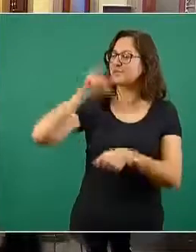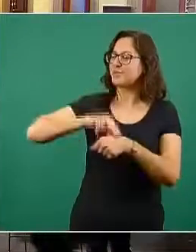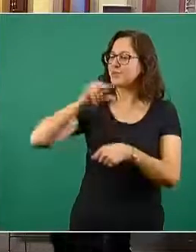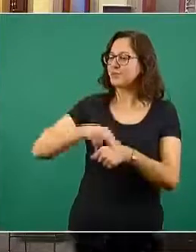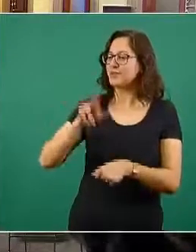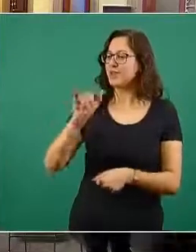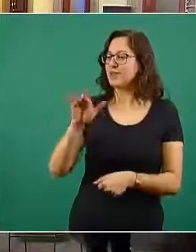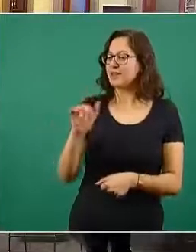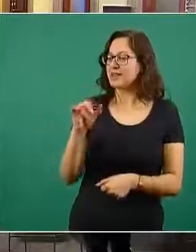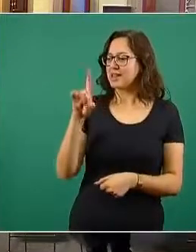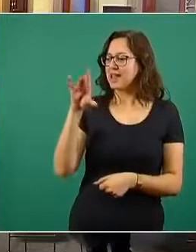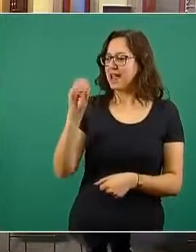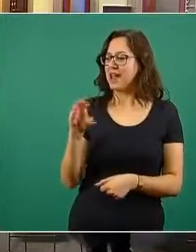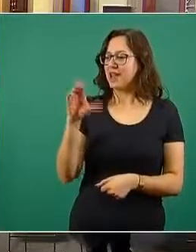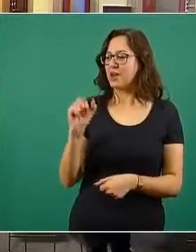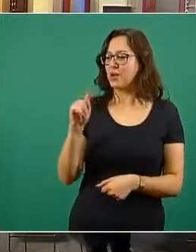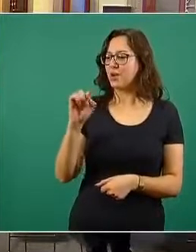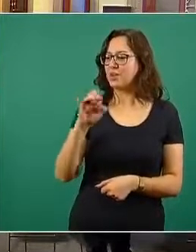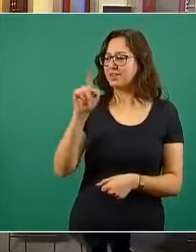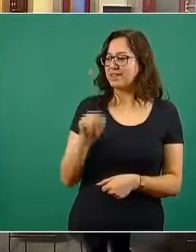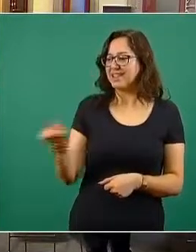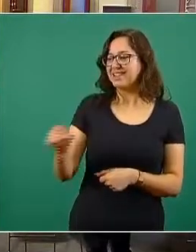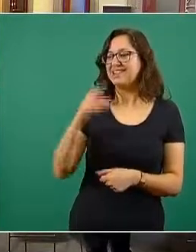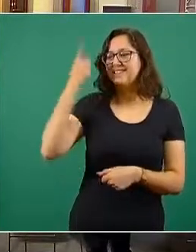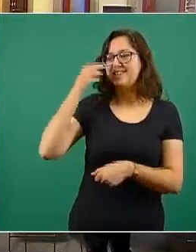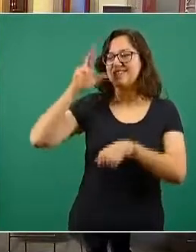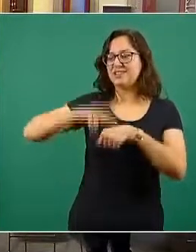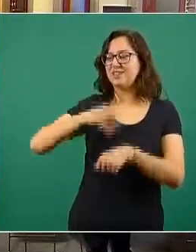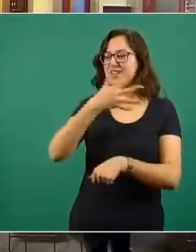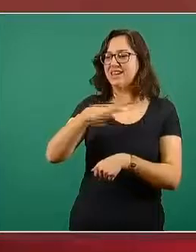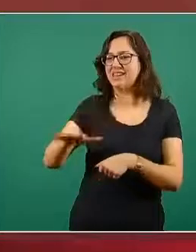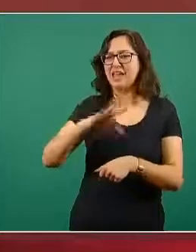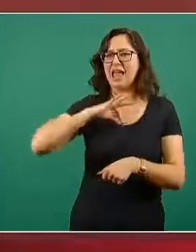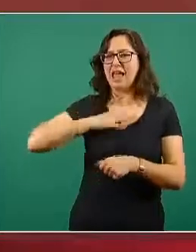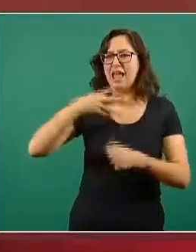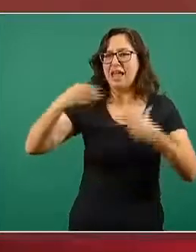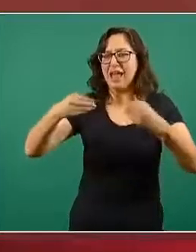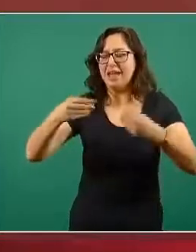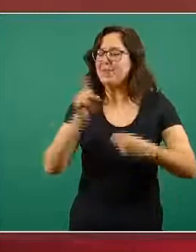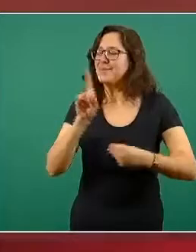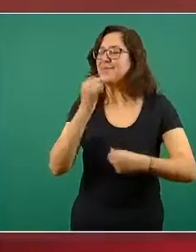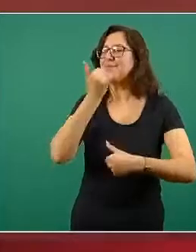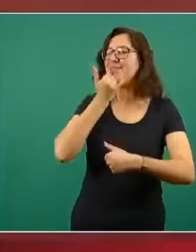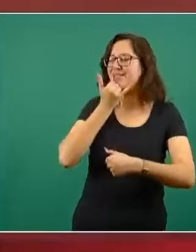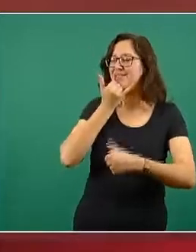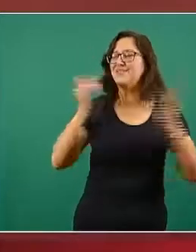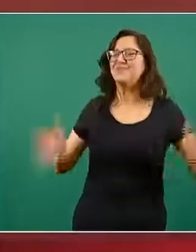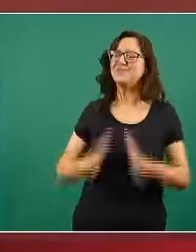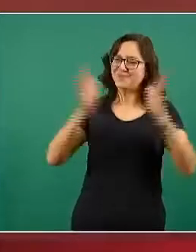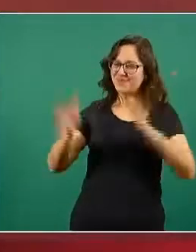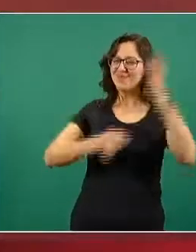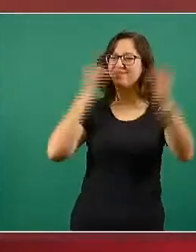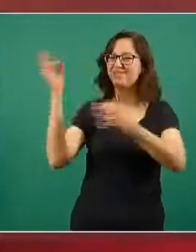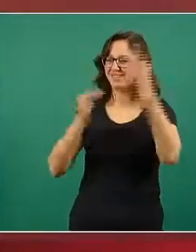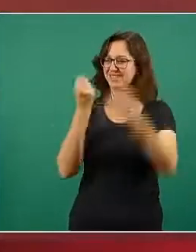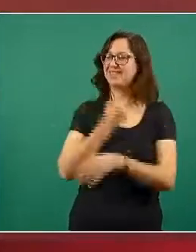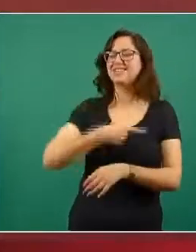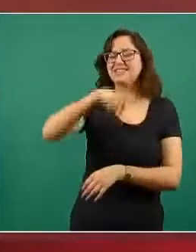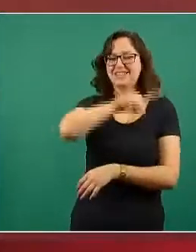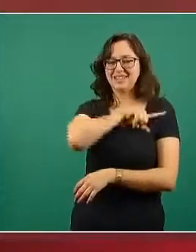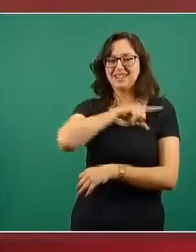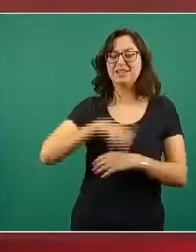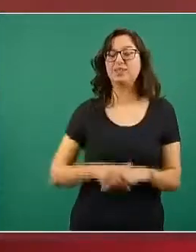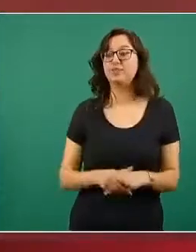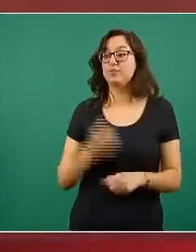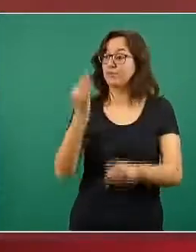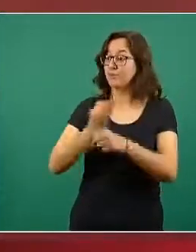director general de Epidemiología, de Promoción de la Salud. Muy buenas noches tengan todas y todos ustedes. Arrancamos nuestra conferencia de prensa